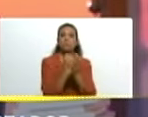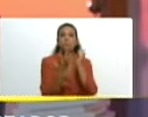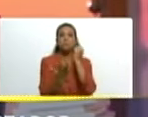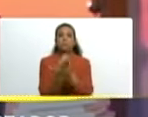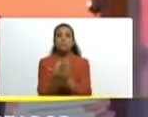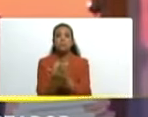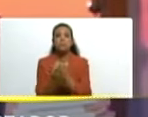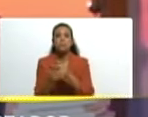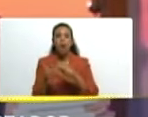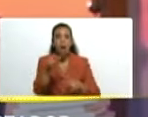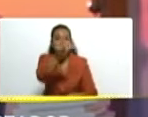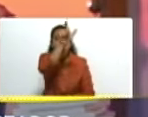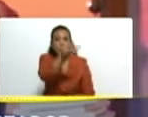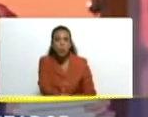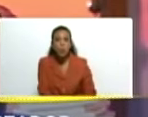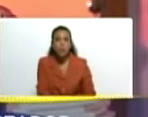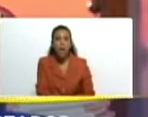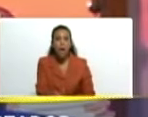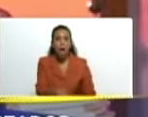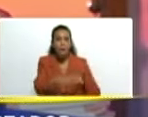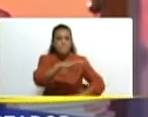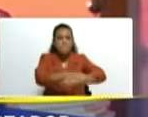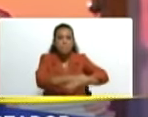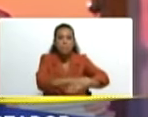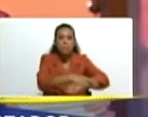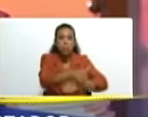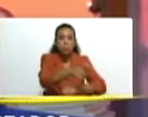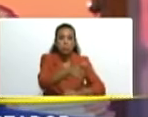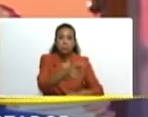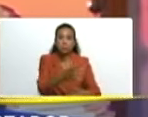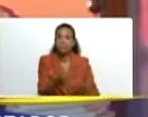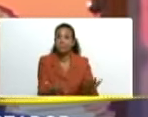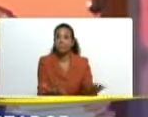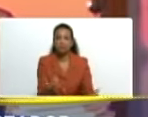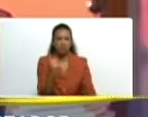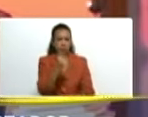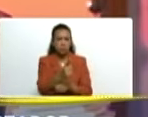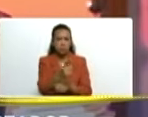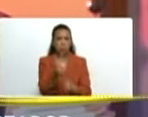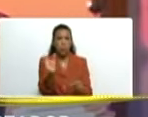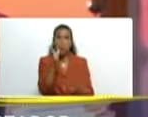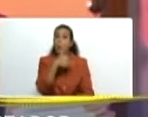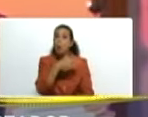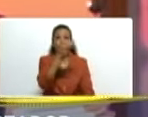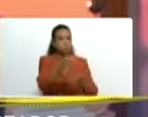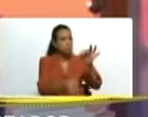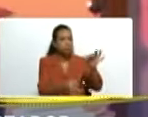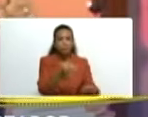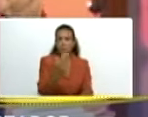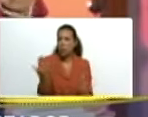Ese hombre, preso y acusado de manera injusta,